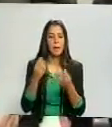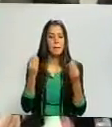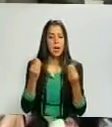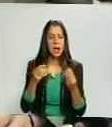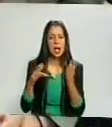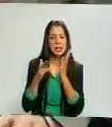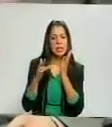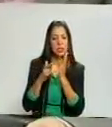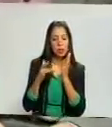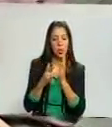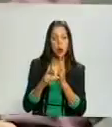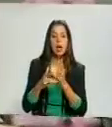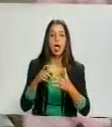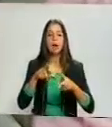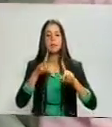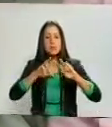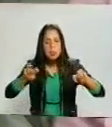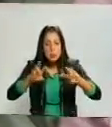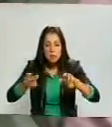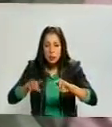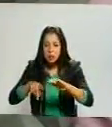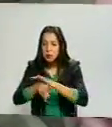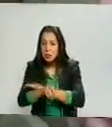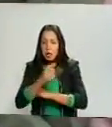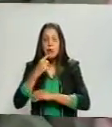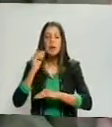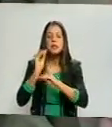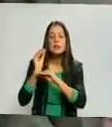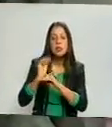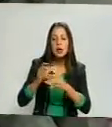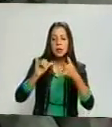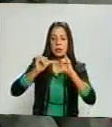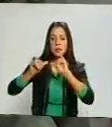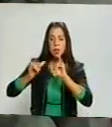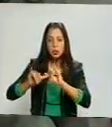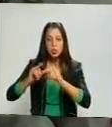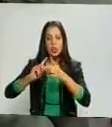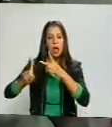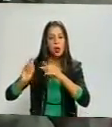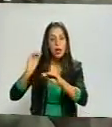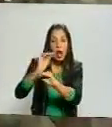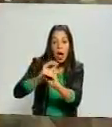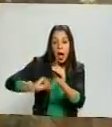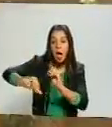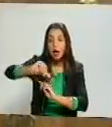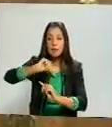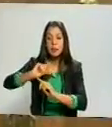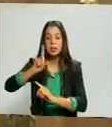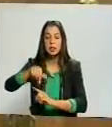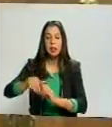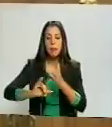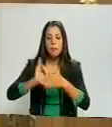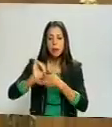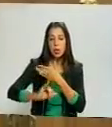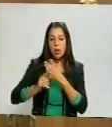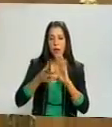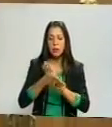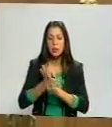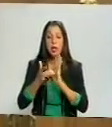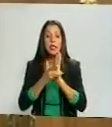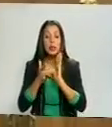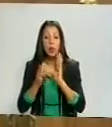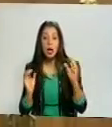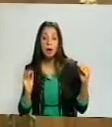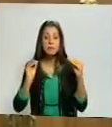tecnologías en materia de investigación, seguridad industrial, protección y saneamiento ambiental, programas en materia de adecuación tecnológica